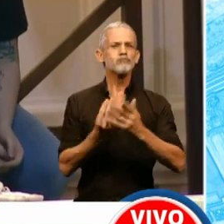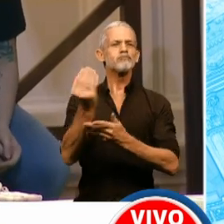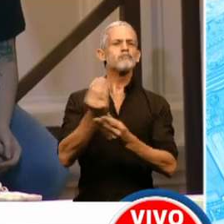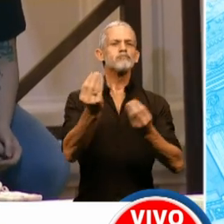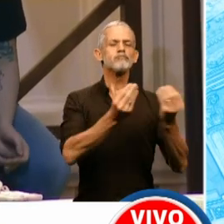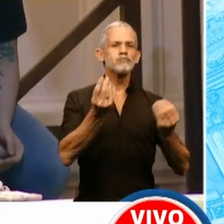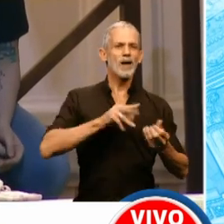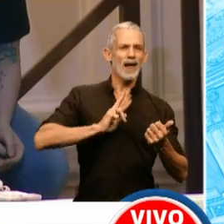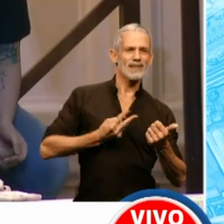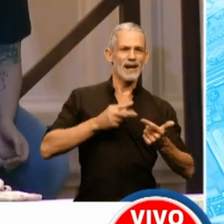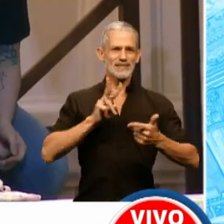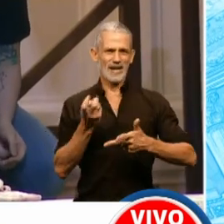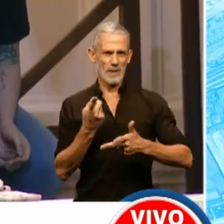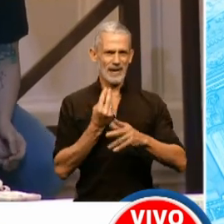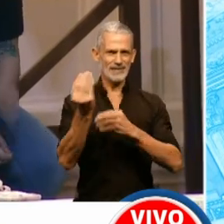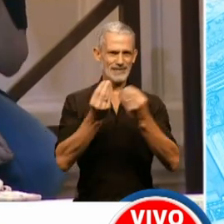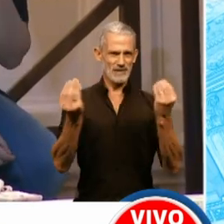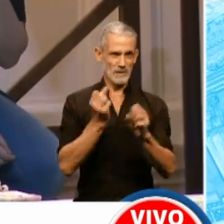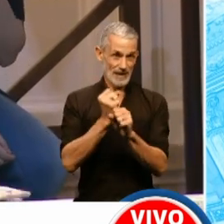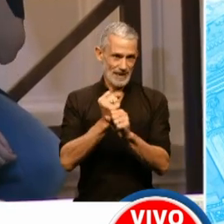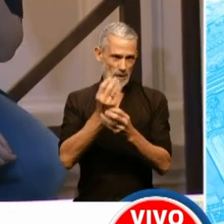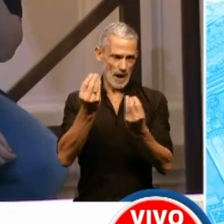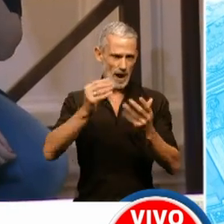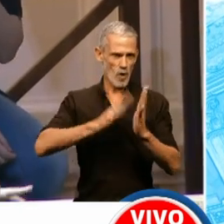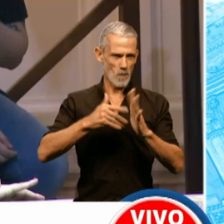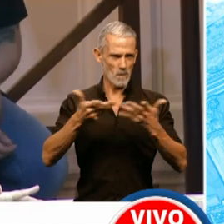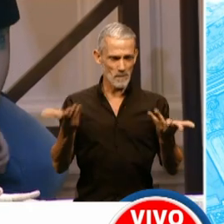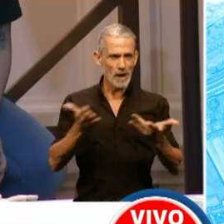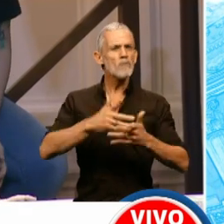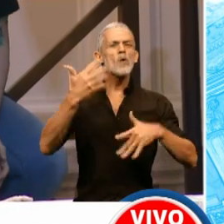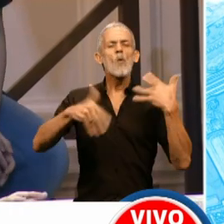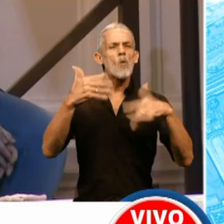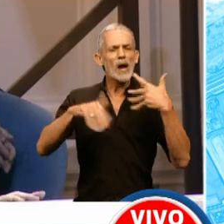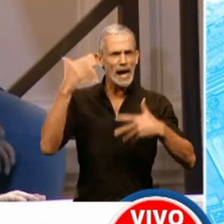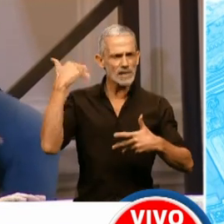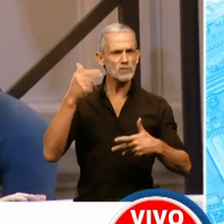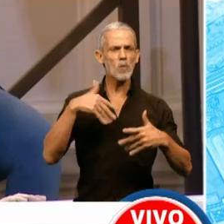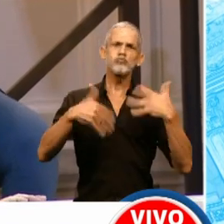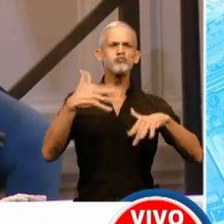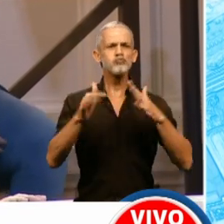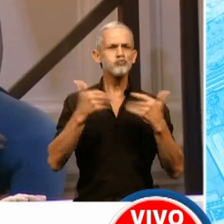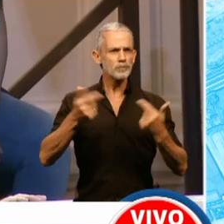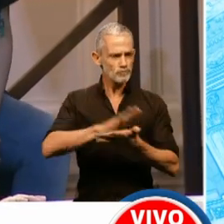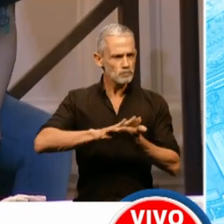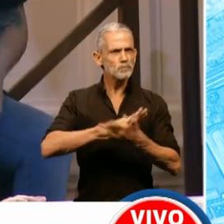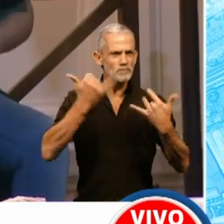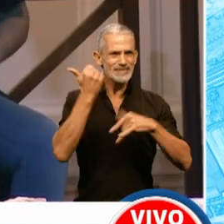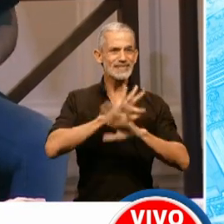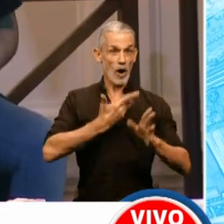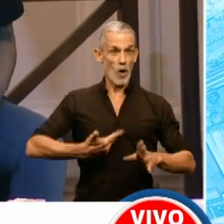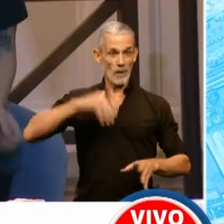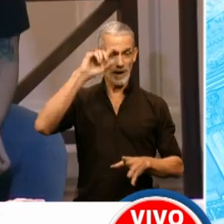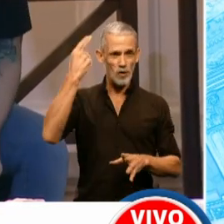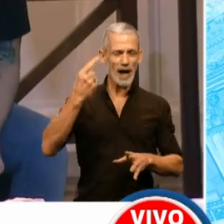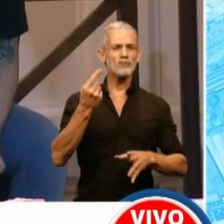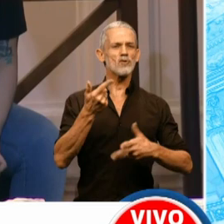travesti trans digo porque hay una urgencia que fue rápidamente reconocida en nuestro gobierno nacional